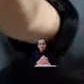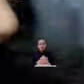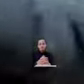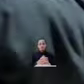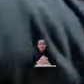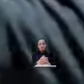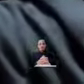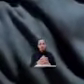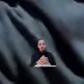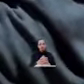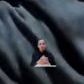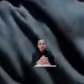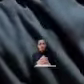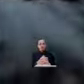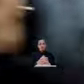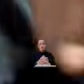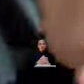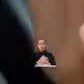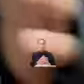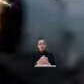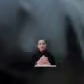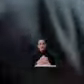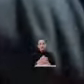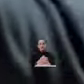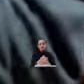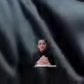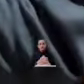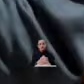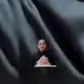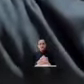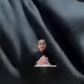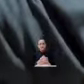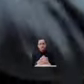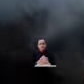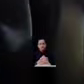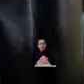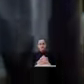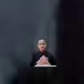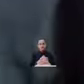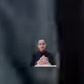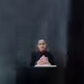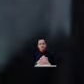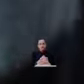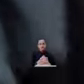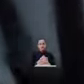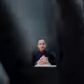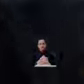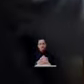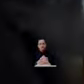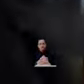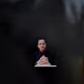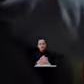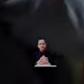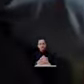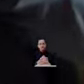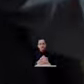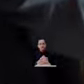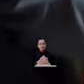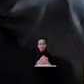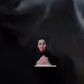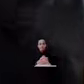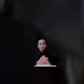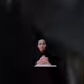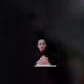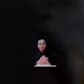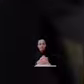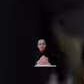Eso tú lo ves, por ejemplo, en el libro de Hechos con Damaris, que estaba a la orilla de un río y Pablo estaba predicando y dice que Dios le